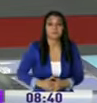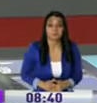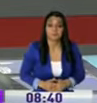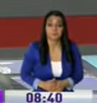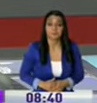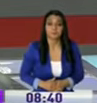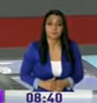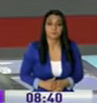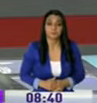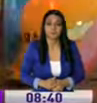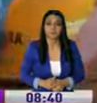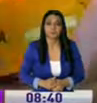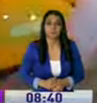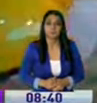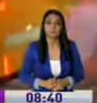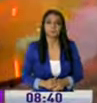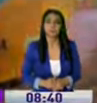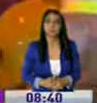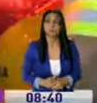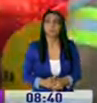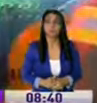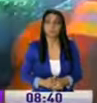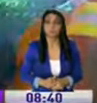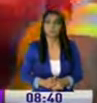vamos a contar.